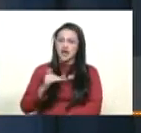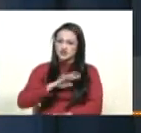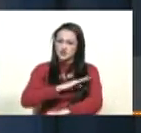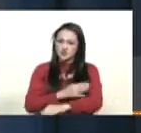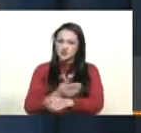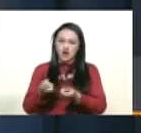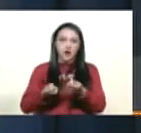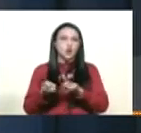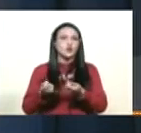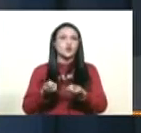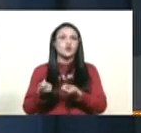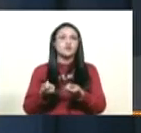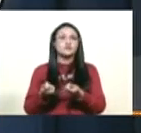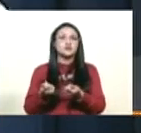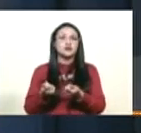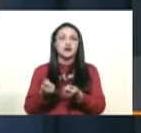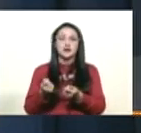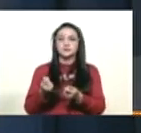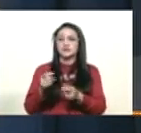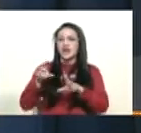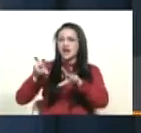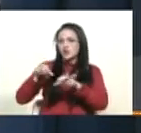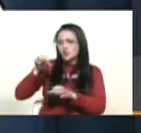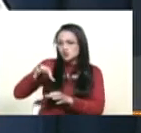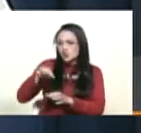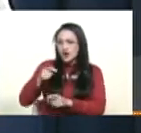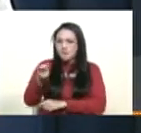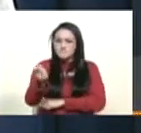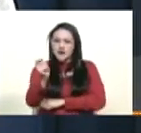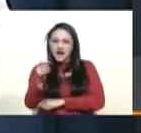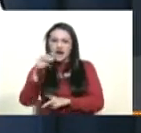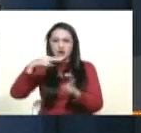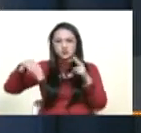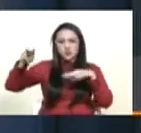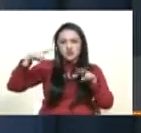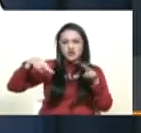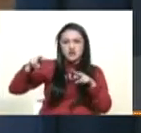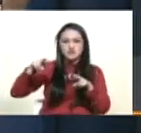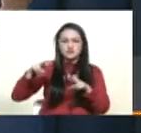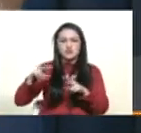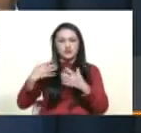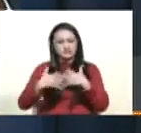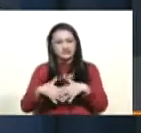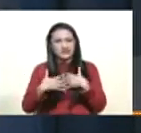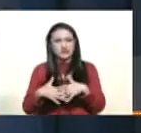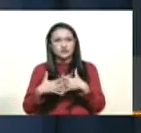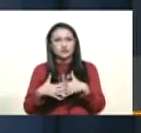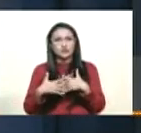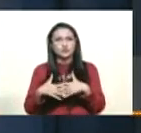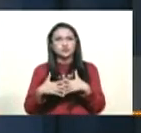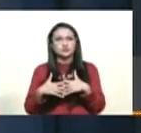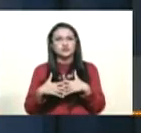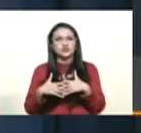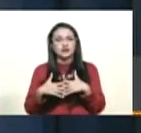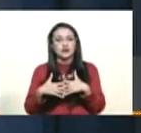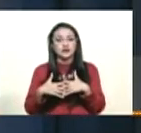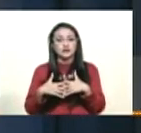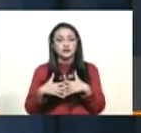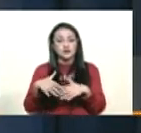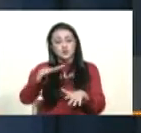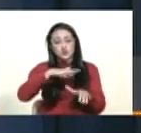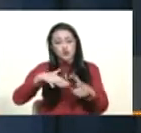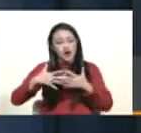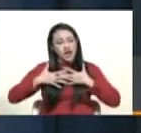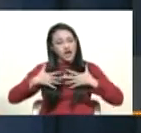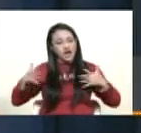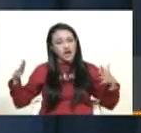potencialidad económica en la agricultura, en la pesca, en el turismo, en la industria, tiene un territorio